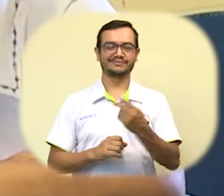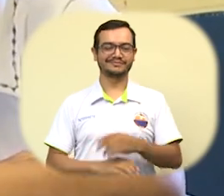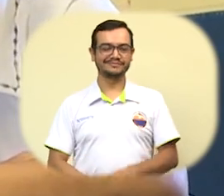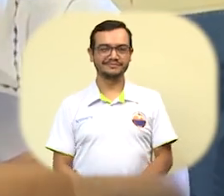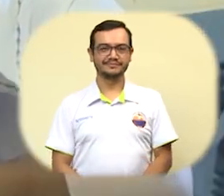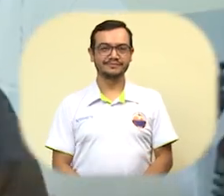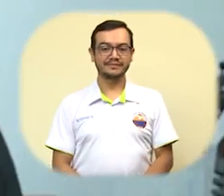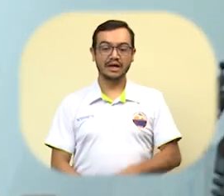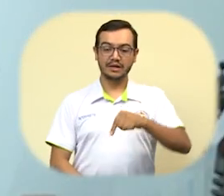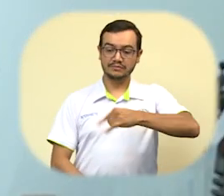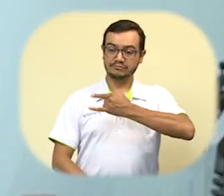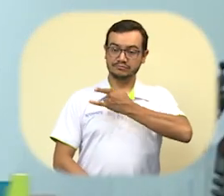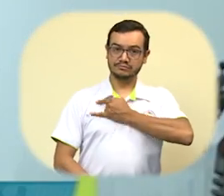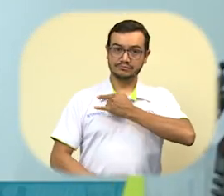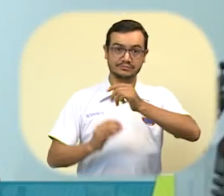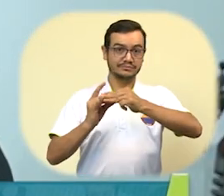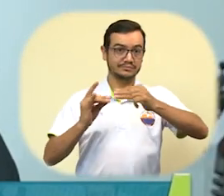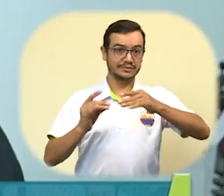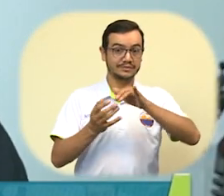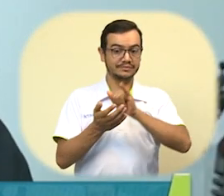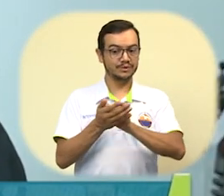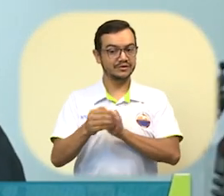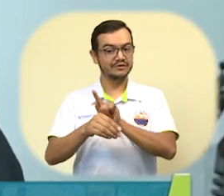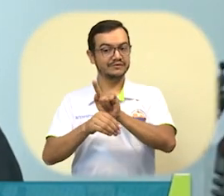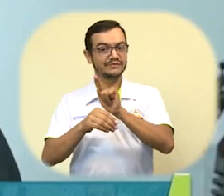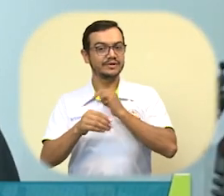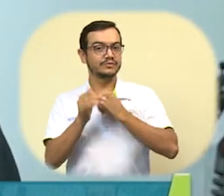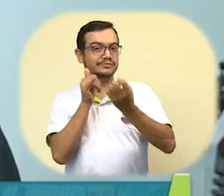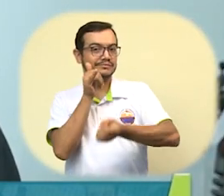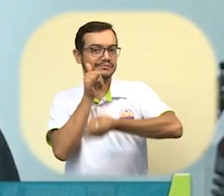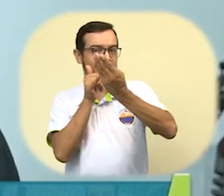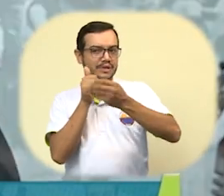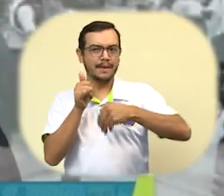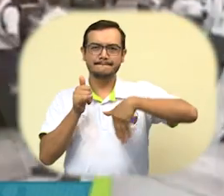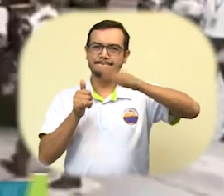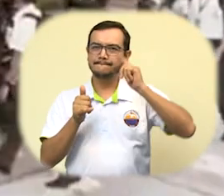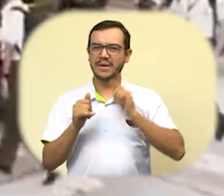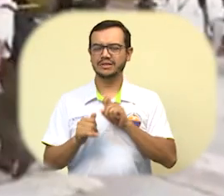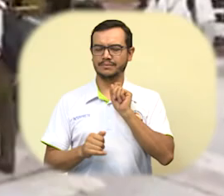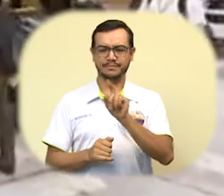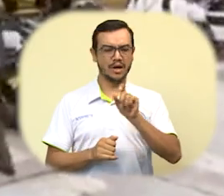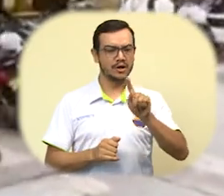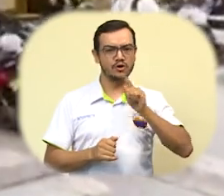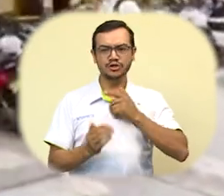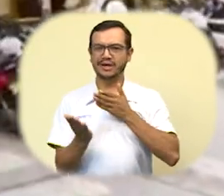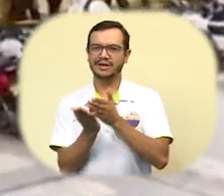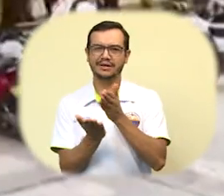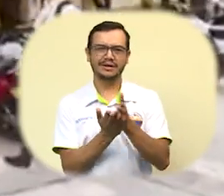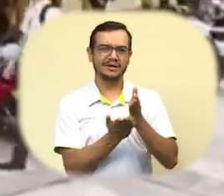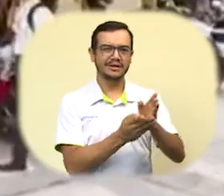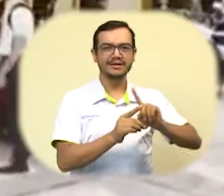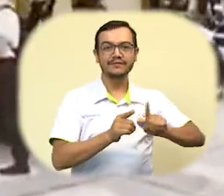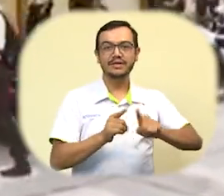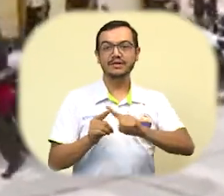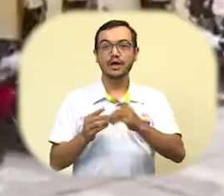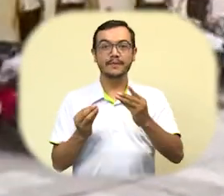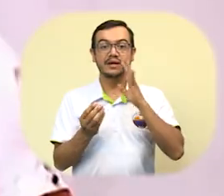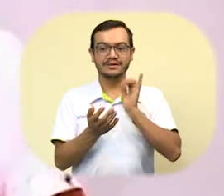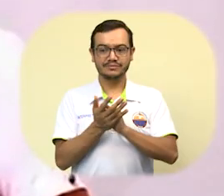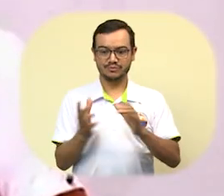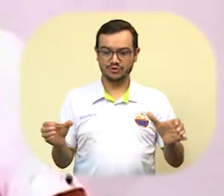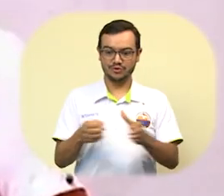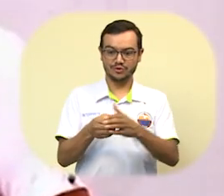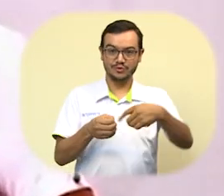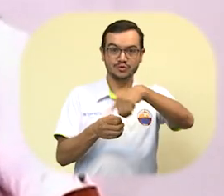año. La Universidad del Magdalena, por intermedio de la Facultad de Educación, ha hecho un lanzamiento de 11 nuevos programas. Estamos haciendo todo para que